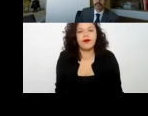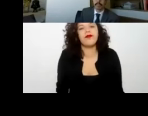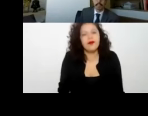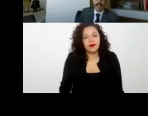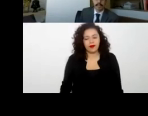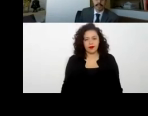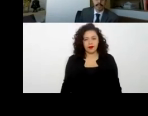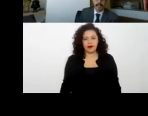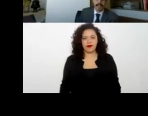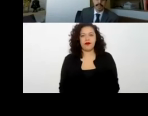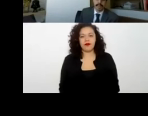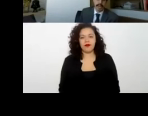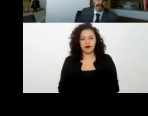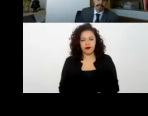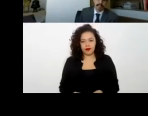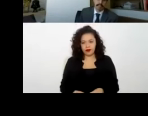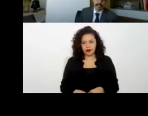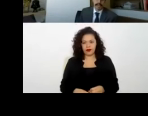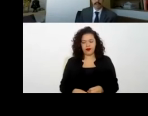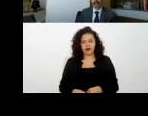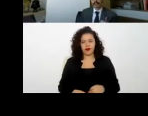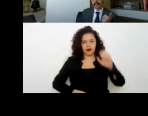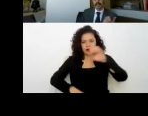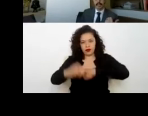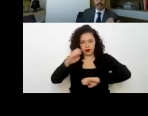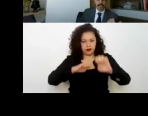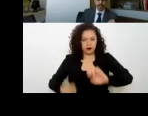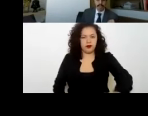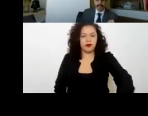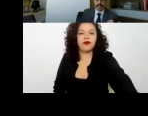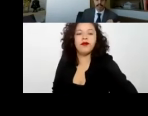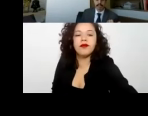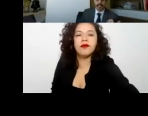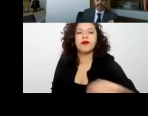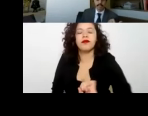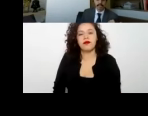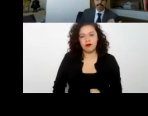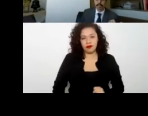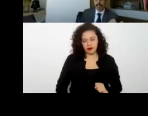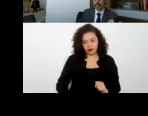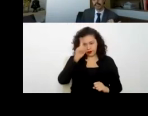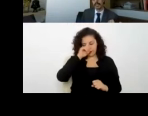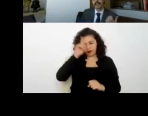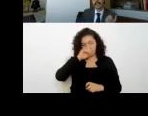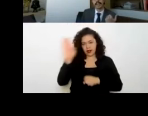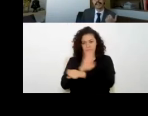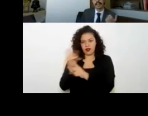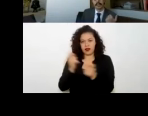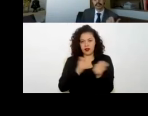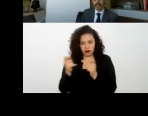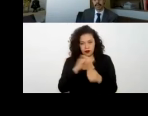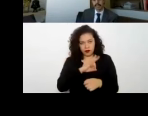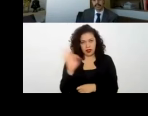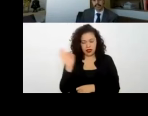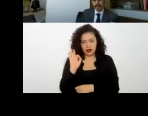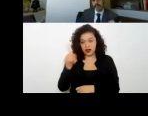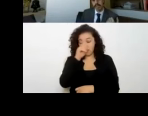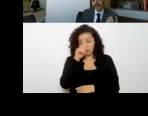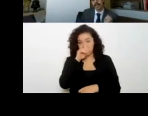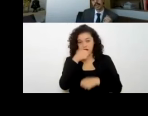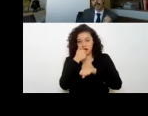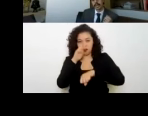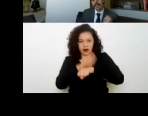prácticos, ¿no? En una empresa, el donante pues puede ser el consejo el beneficiario controlador puede ser el consejo de